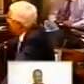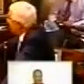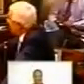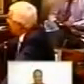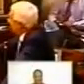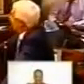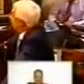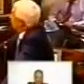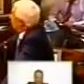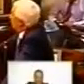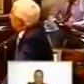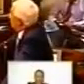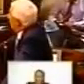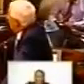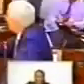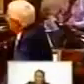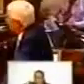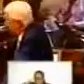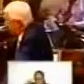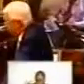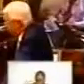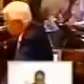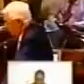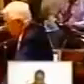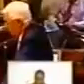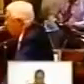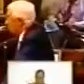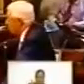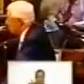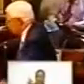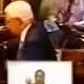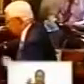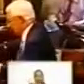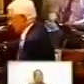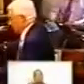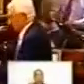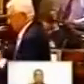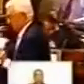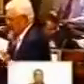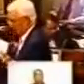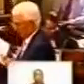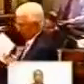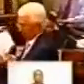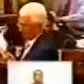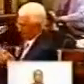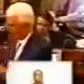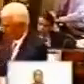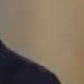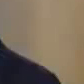que resulta inaceptable, pienso yo, primero que nadie para el Partido Conservador. Muchísimas gracias.